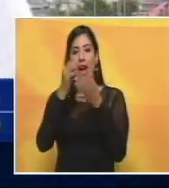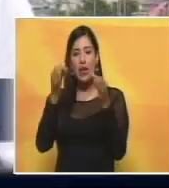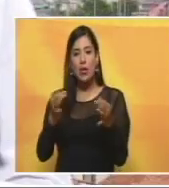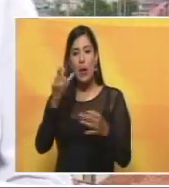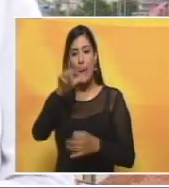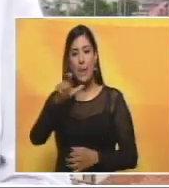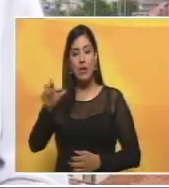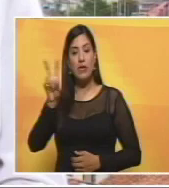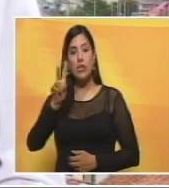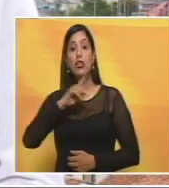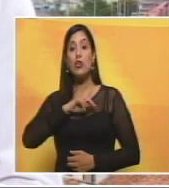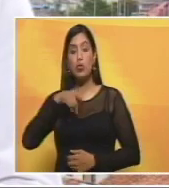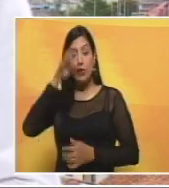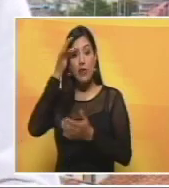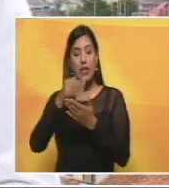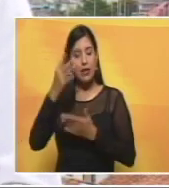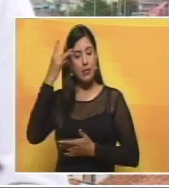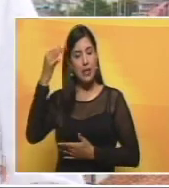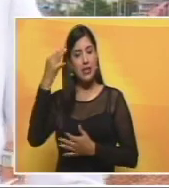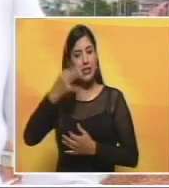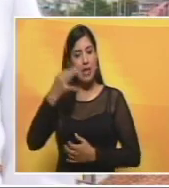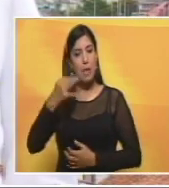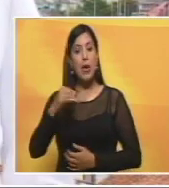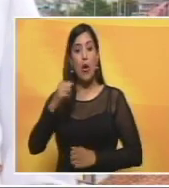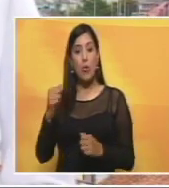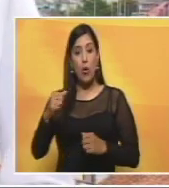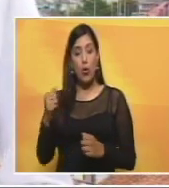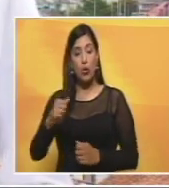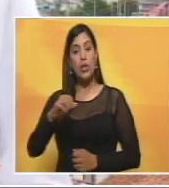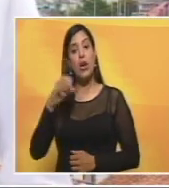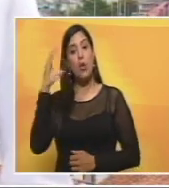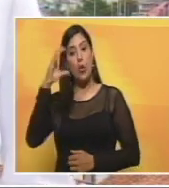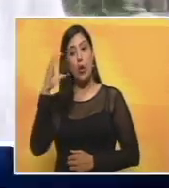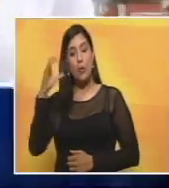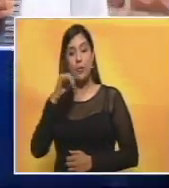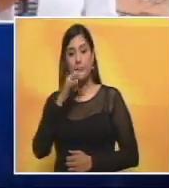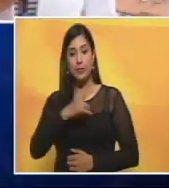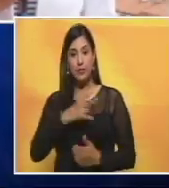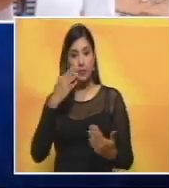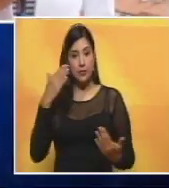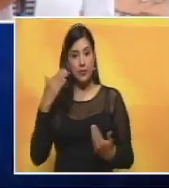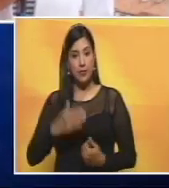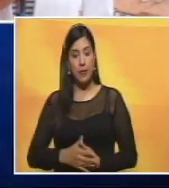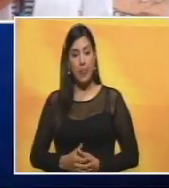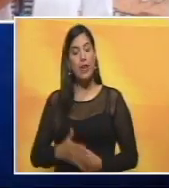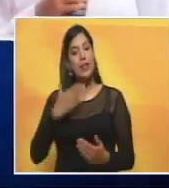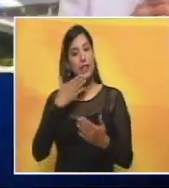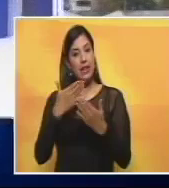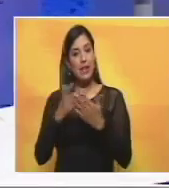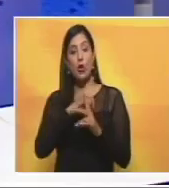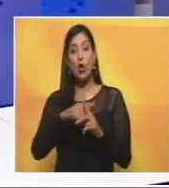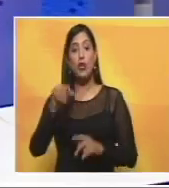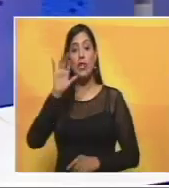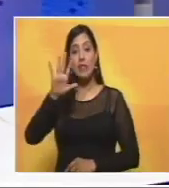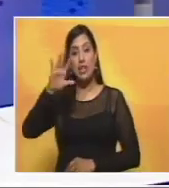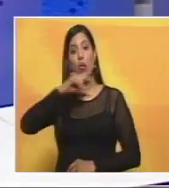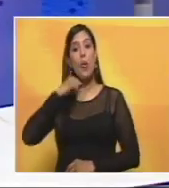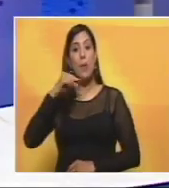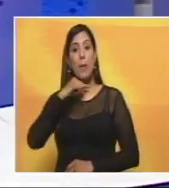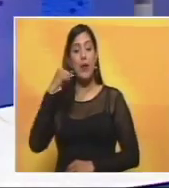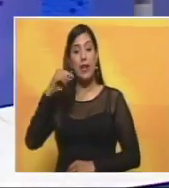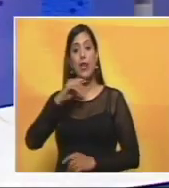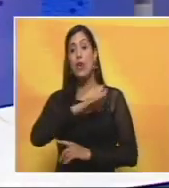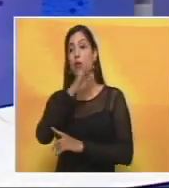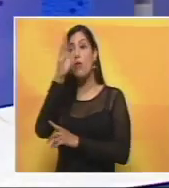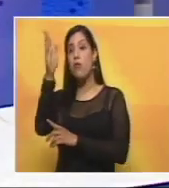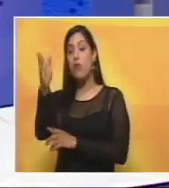a los venezolanos que los tienen sus pensamientos. Desde Bogotá, Colombia, Dora Glotman, Venevisión. Gracias, Dora. 5 obispos venezolanos se reunieron